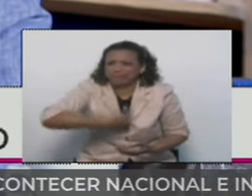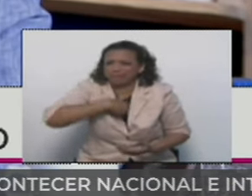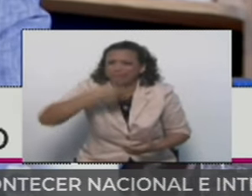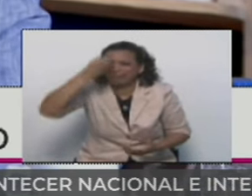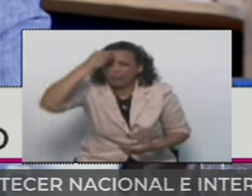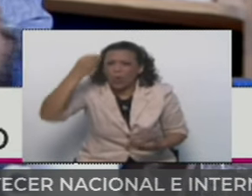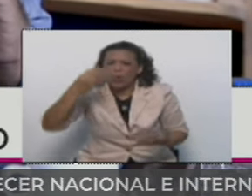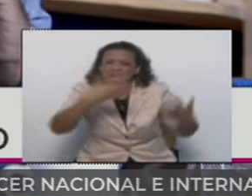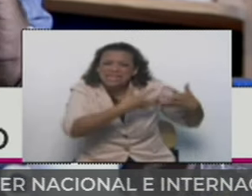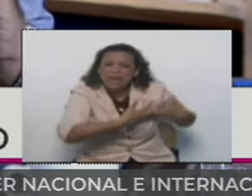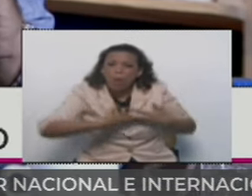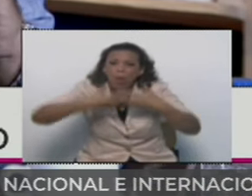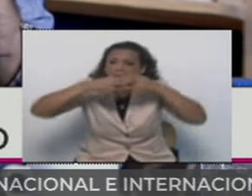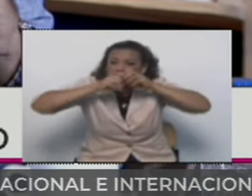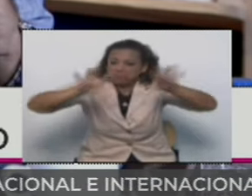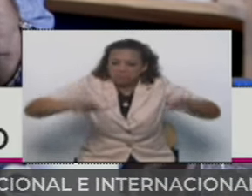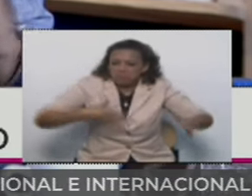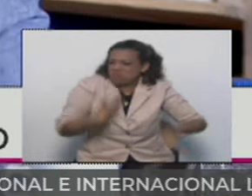que el imperio